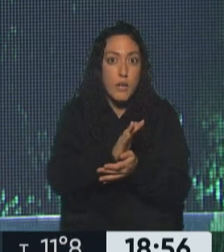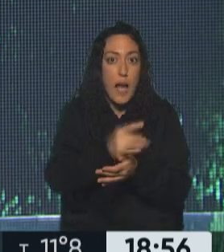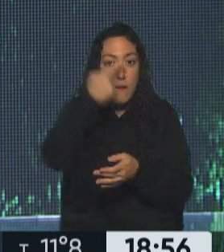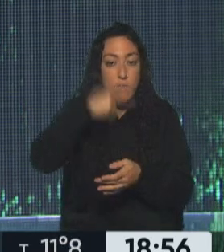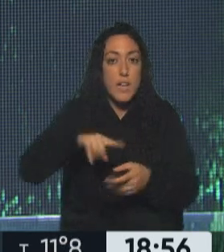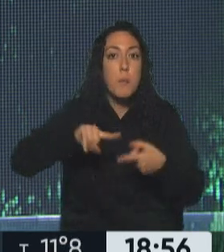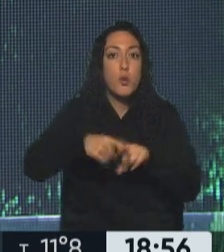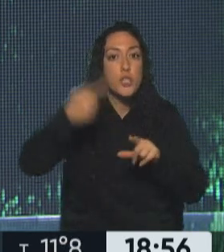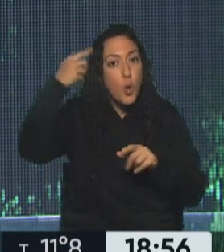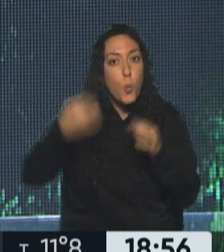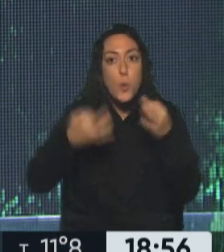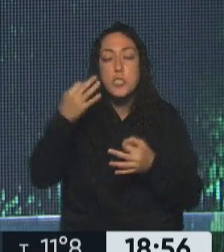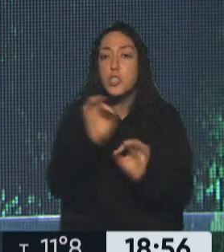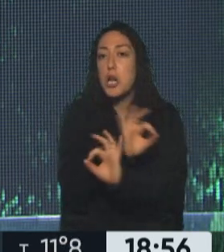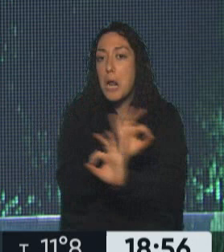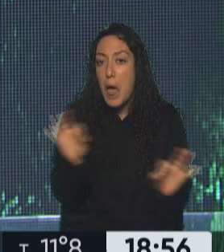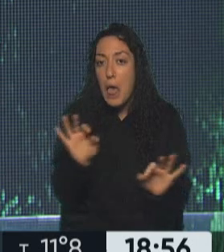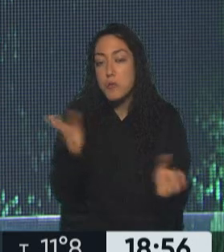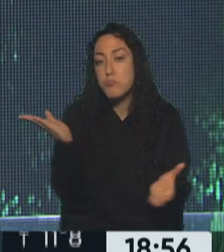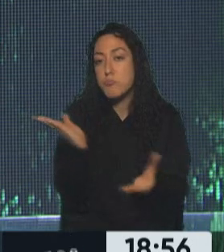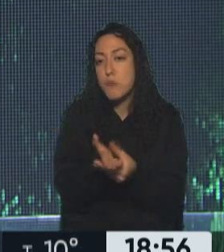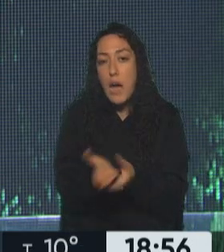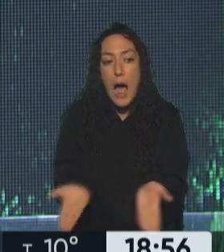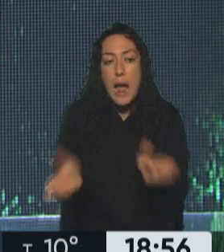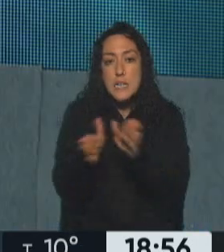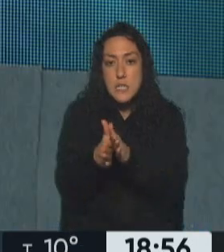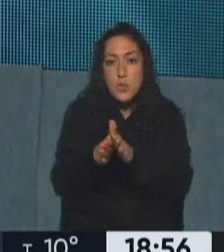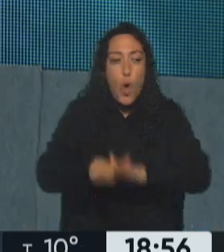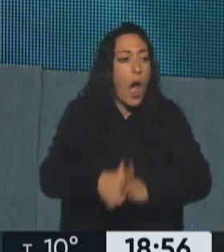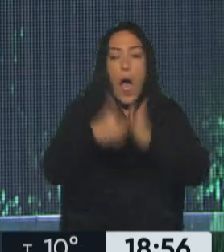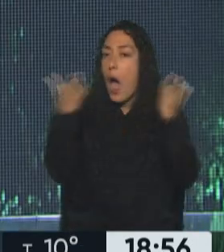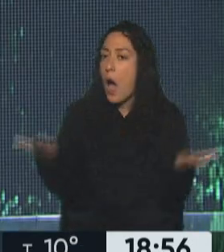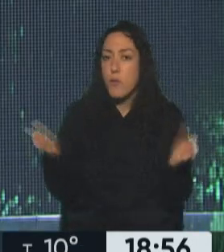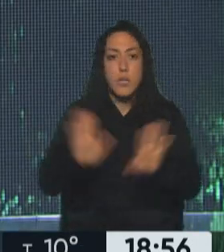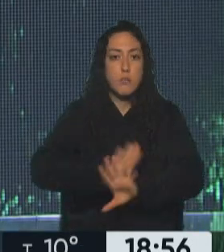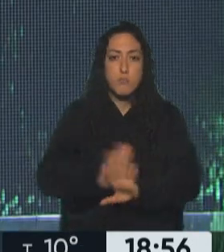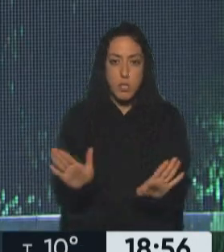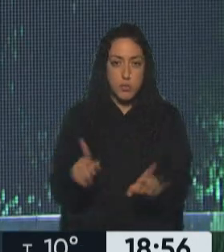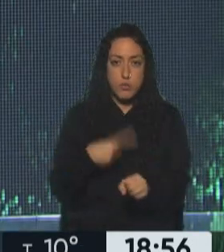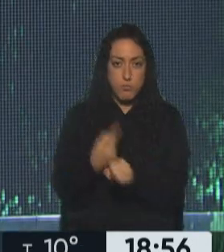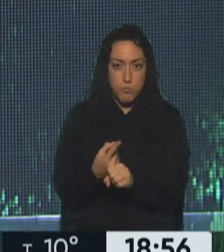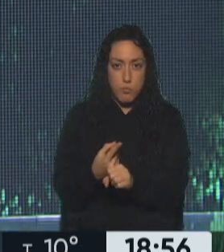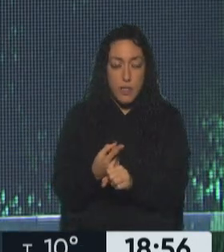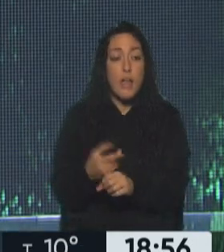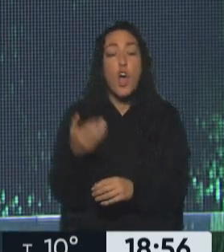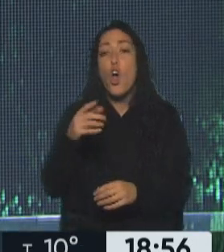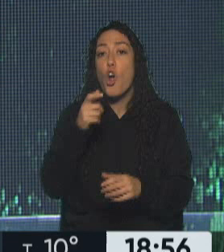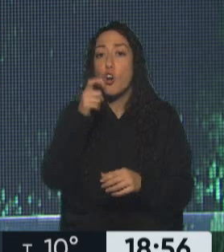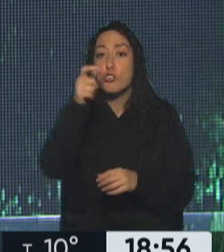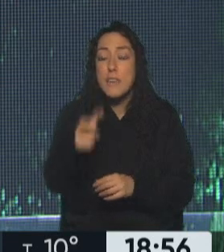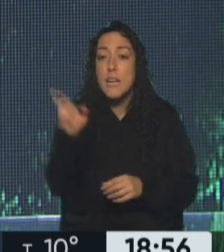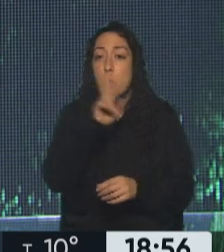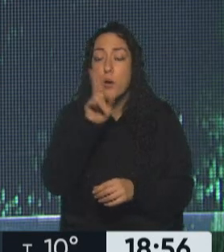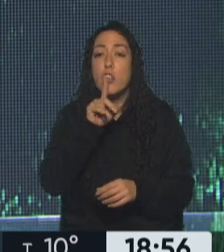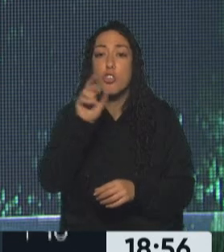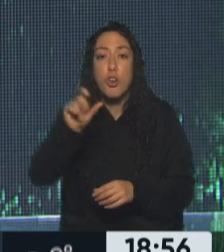juicio político, automáticamente se archiva y ya no se puede volver a abrir. La consejera de Juntos por el Cambio, Jimena de la Torre,